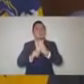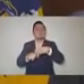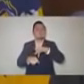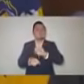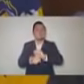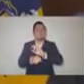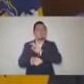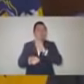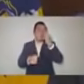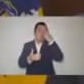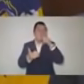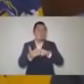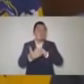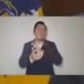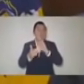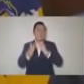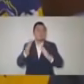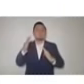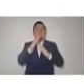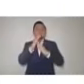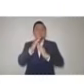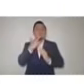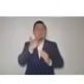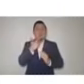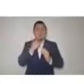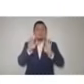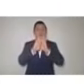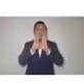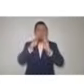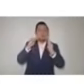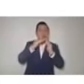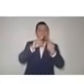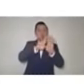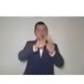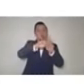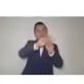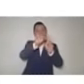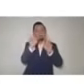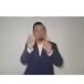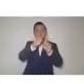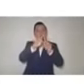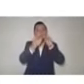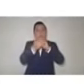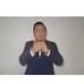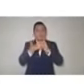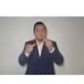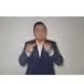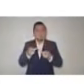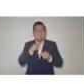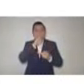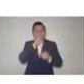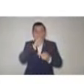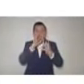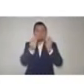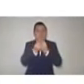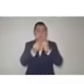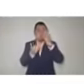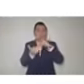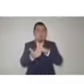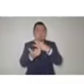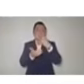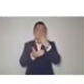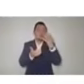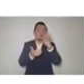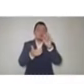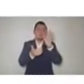porque la tendencia no se ha podido el día 22 de octubre alcanzamos el récord histórico de casos activos con 4.343